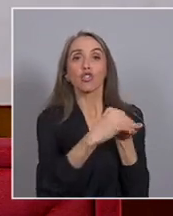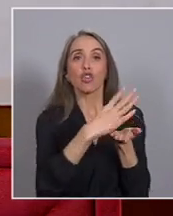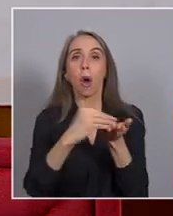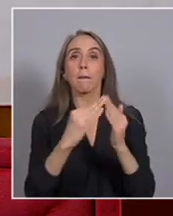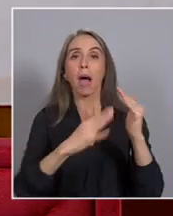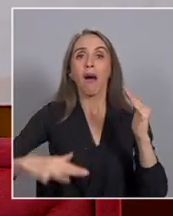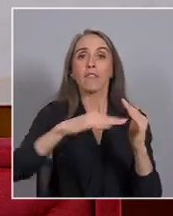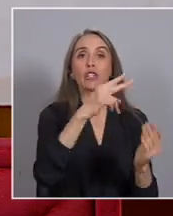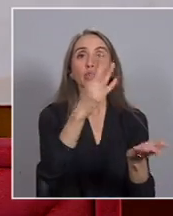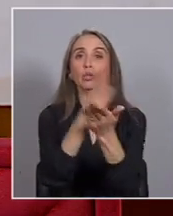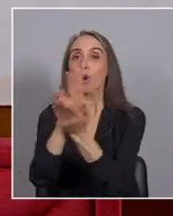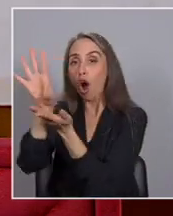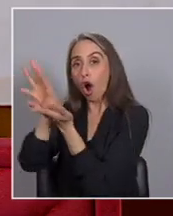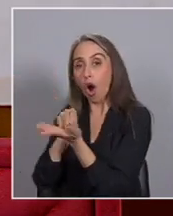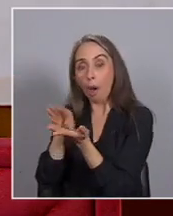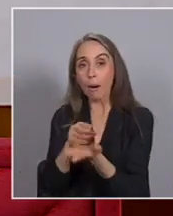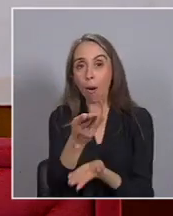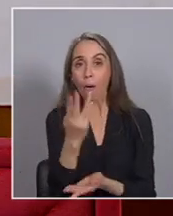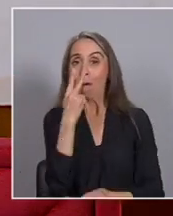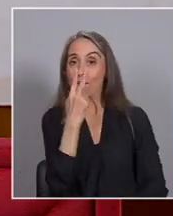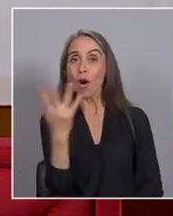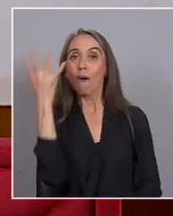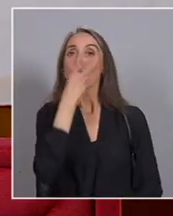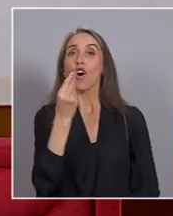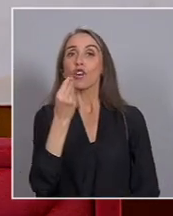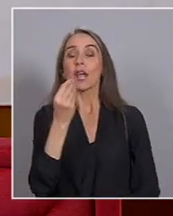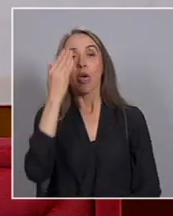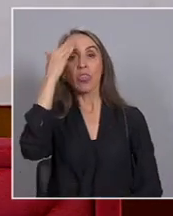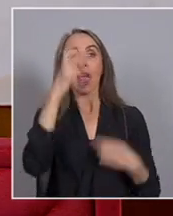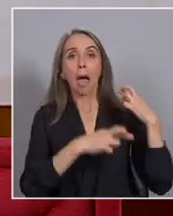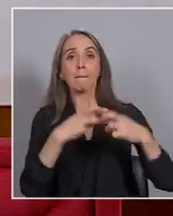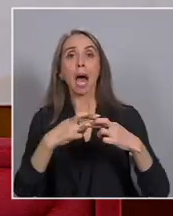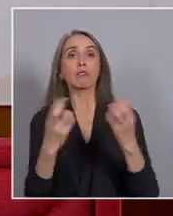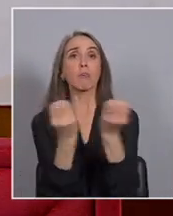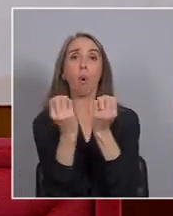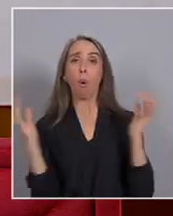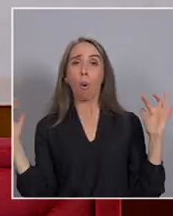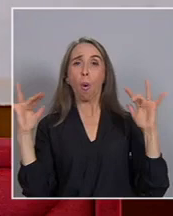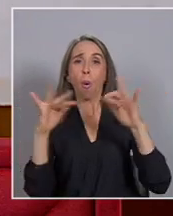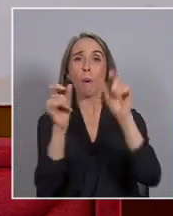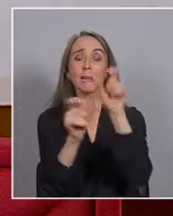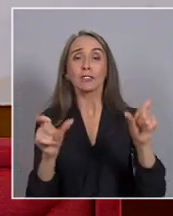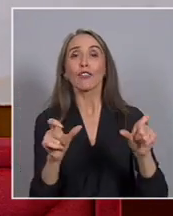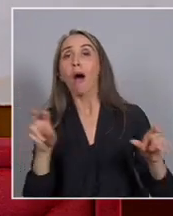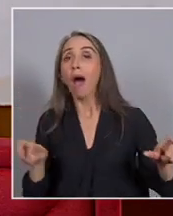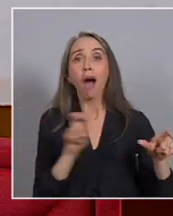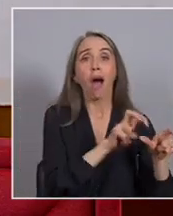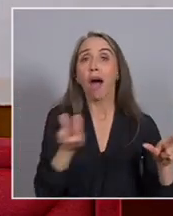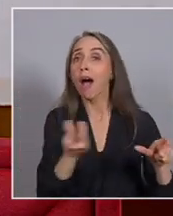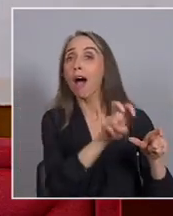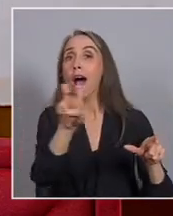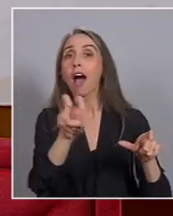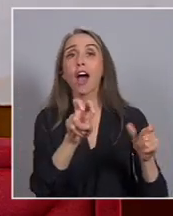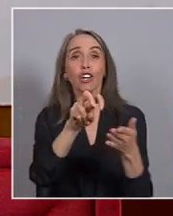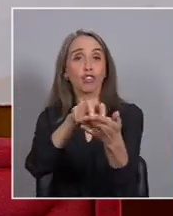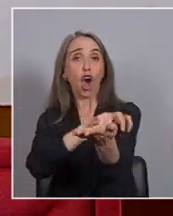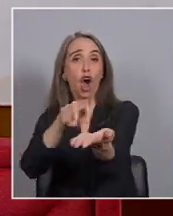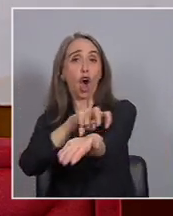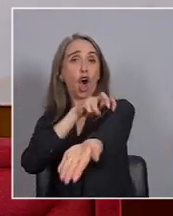escuelas. Ustedes vieron lo bonito que salió el Día del Patrimonio, el entusiasmo de la gente recorriendo todo